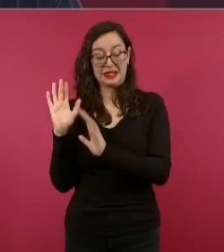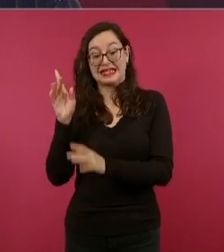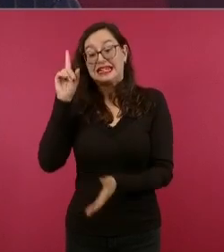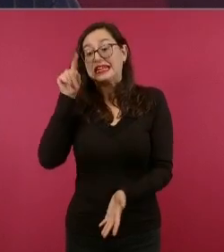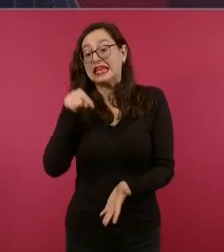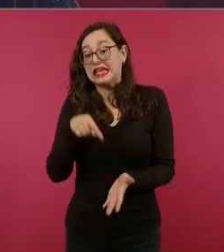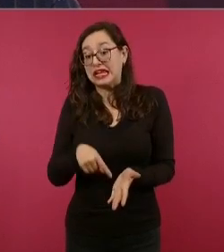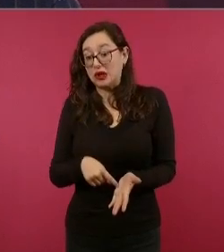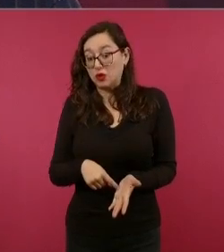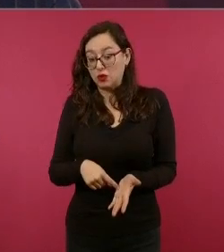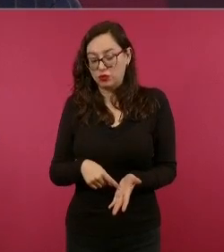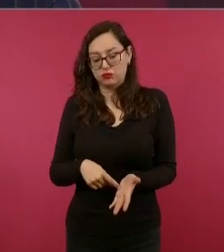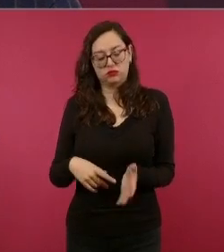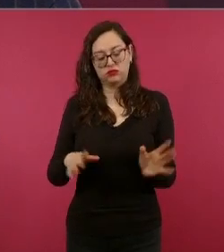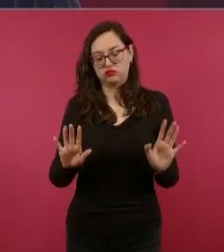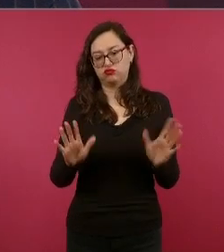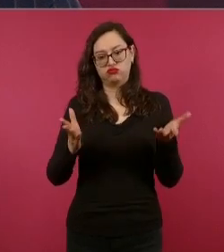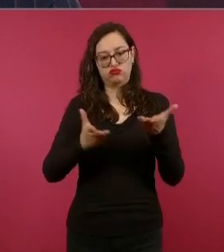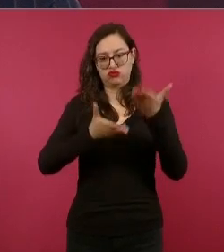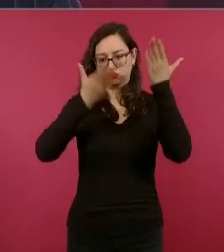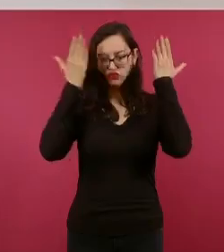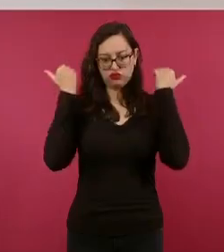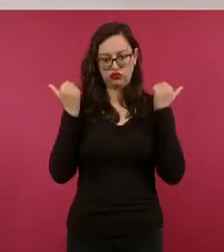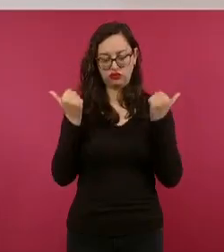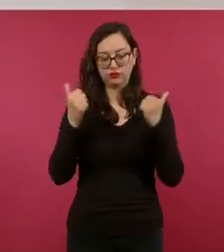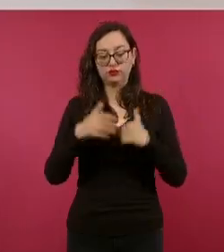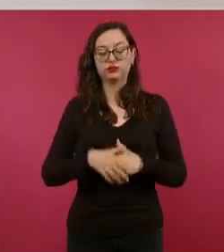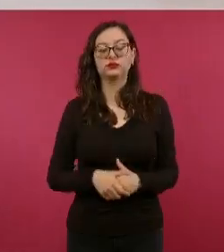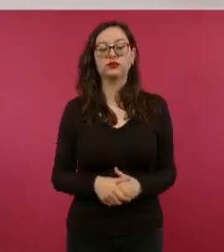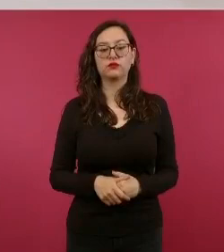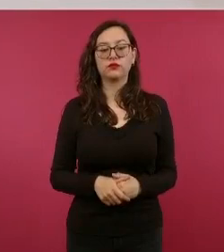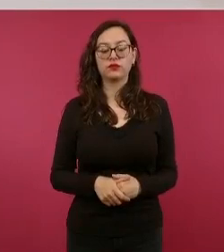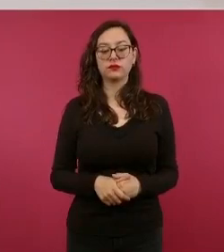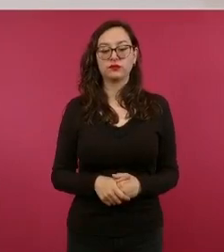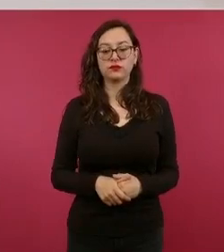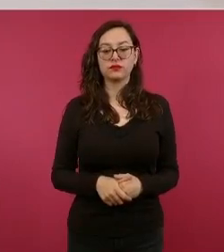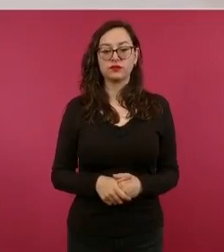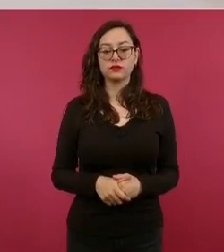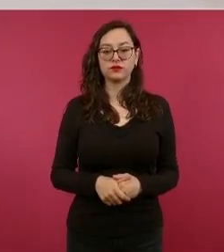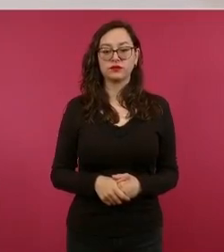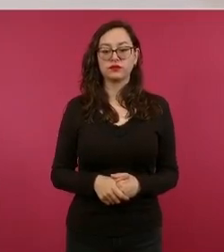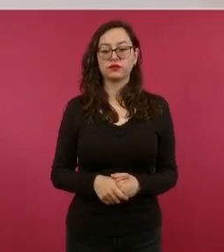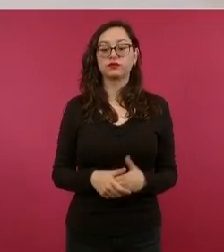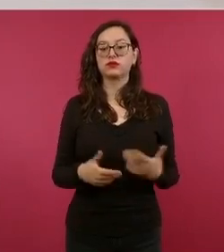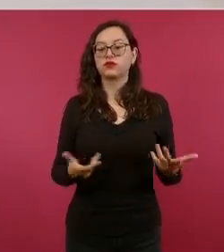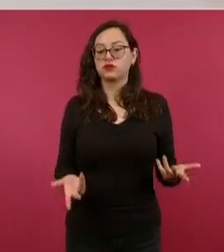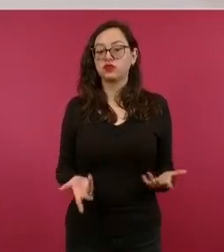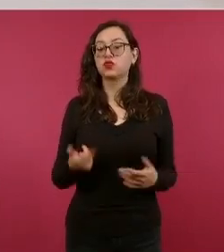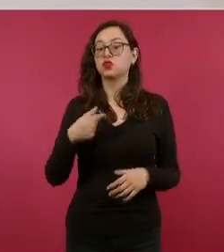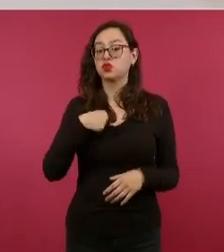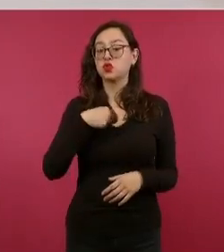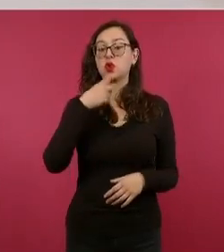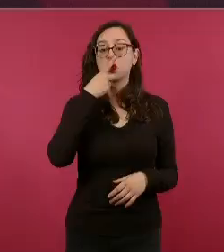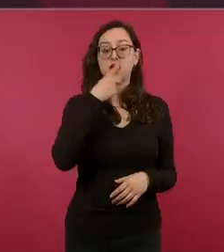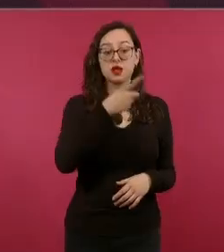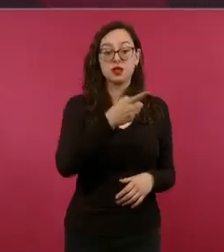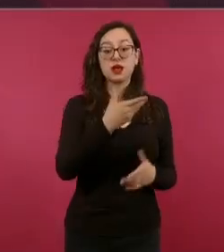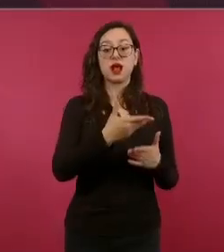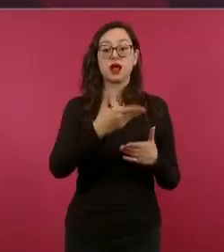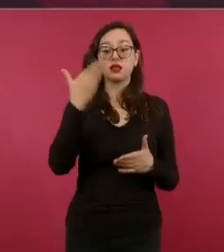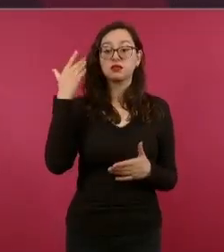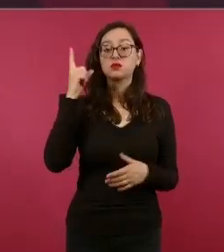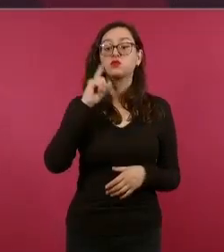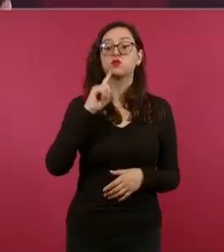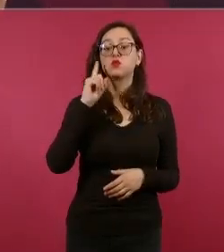Me decían ellos que cuando yo les dije que Katia ya había estado. Entonces